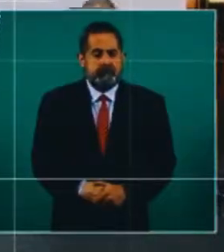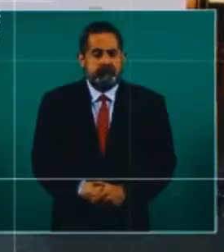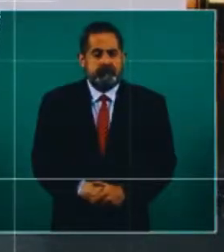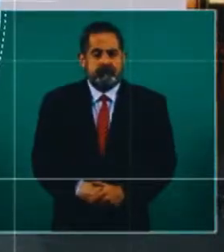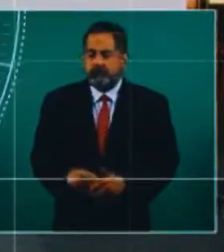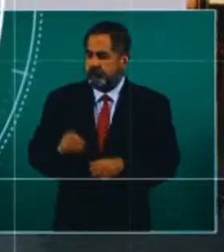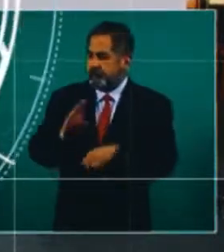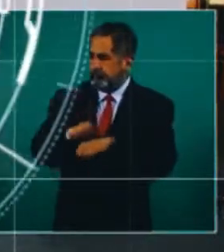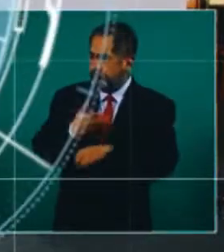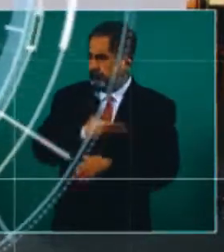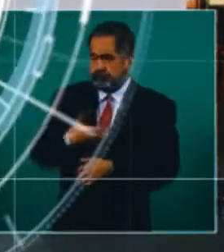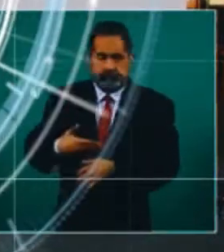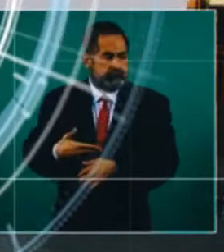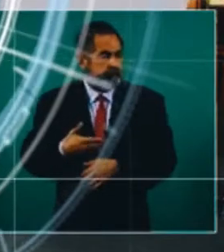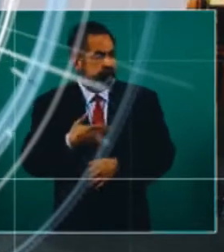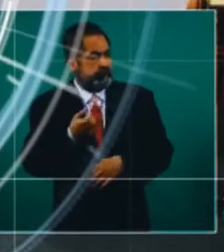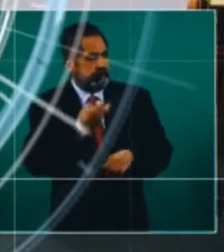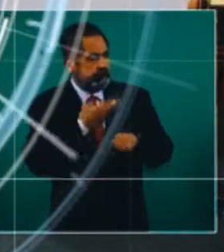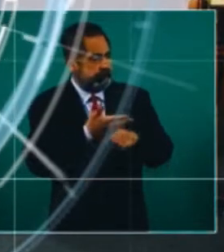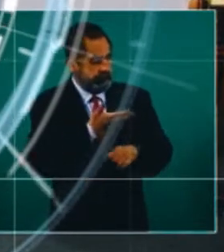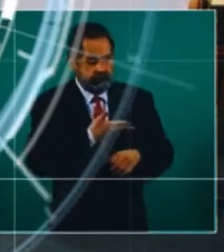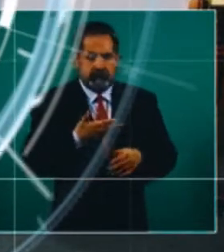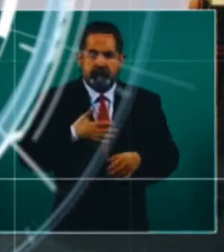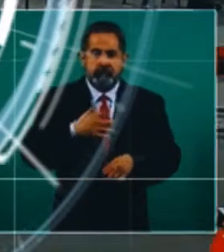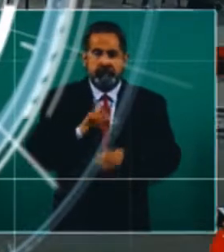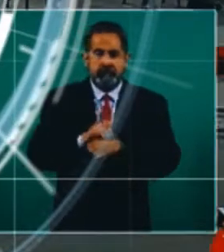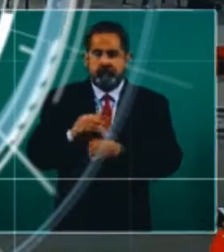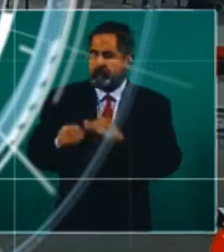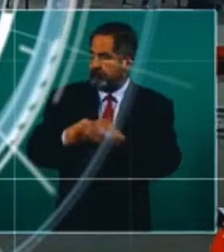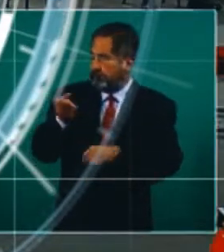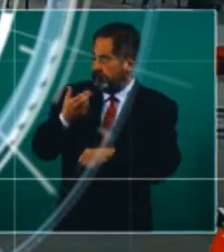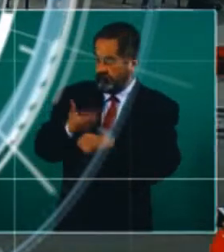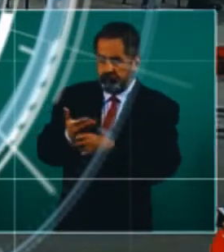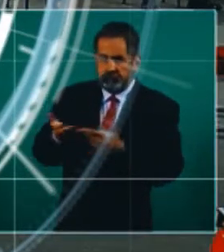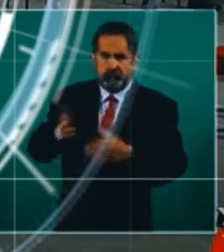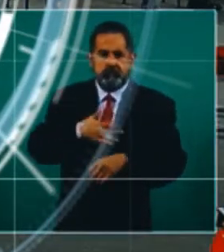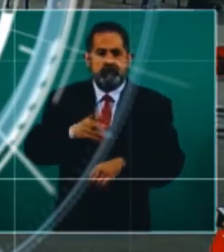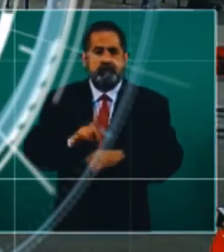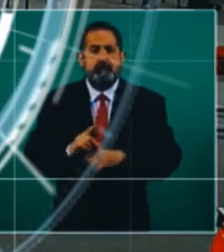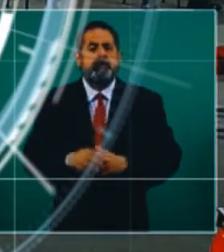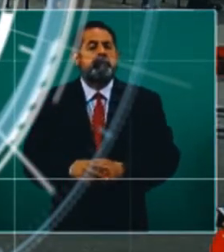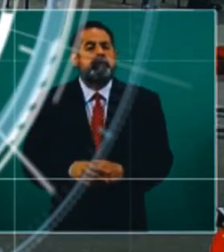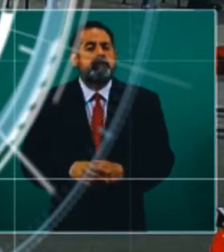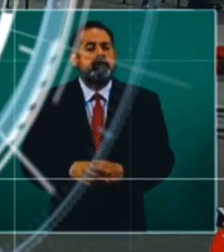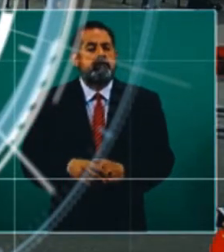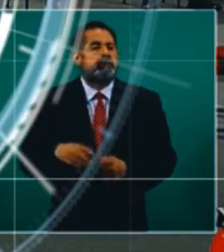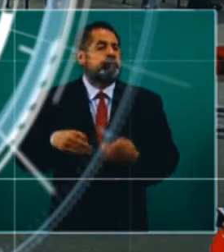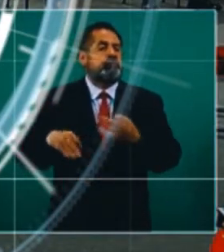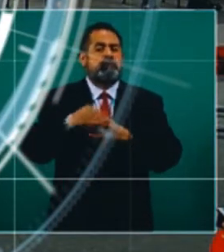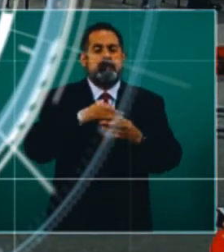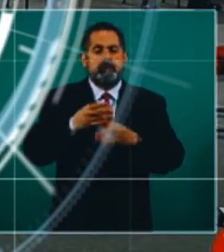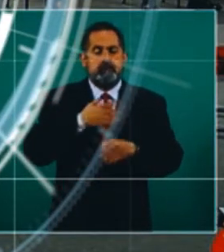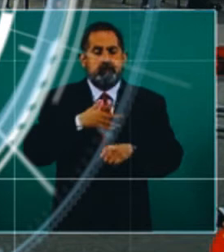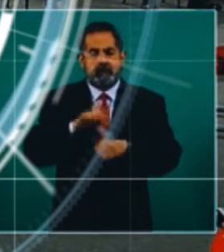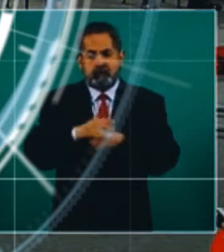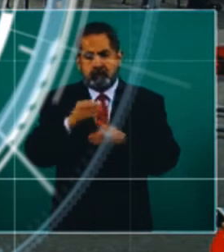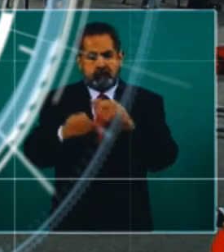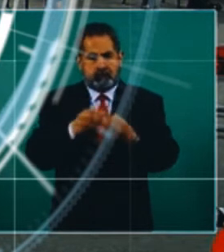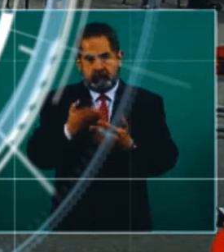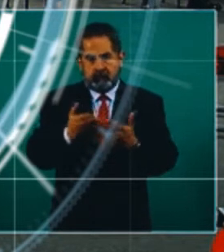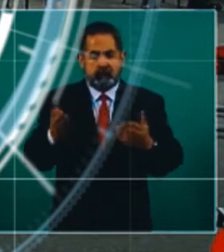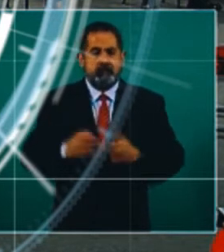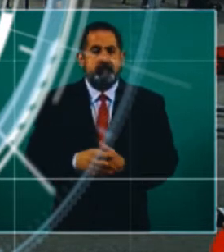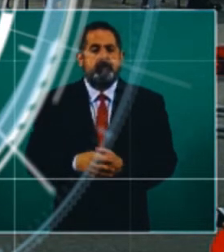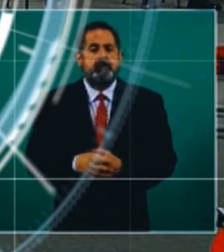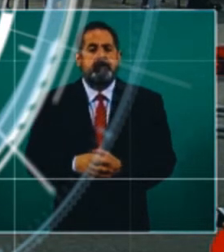Con gusto, secretario. Presidente, muy buenos días. Secretario, secretaria, muy buenos días. Muy buenos días tengan todas y todos ustedes.